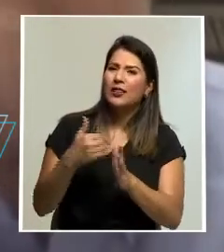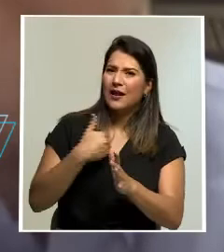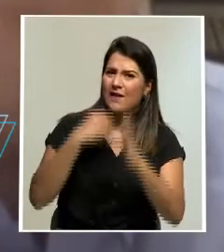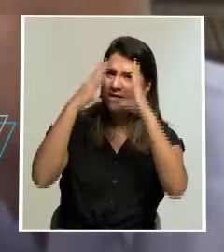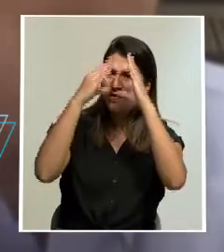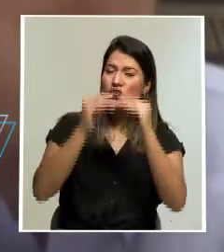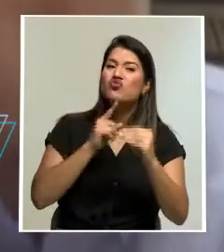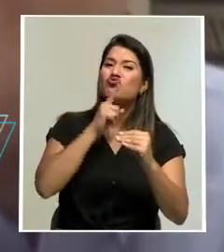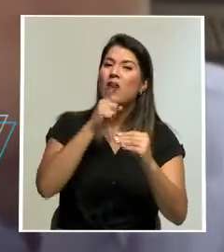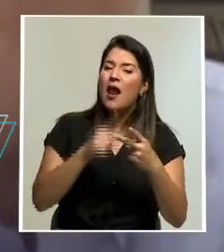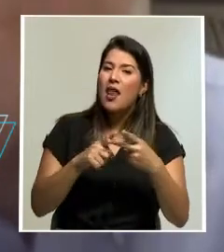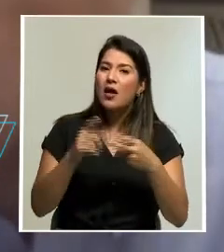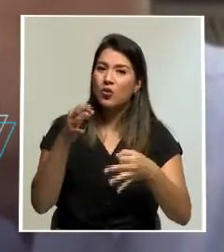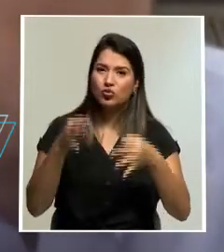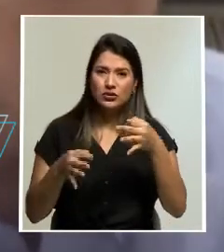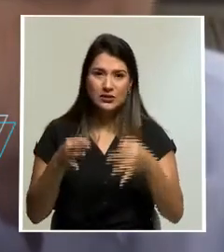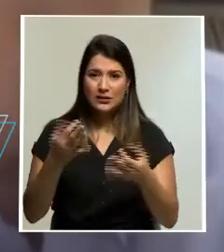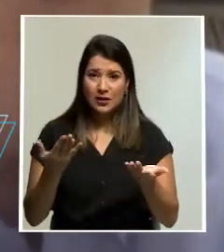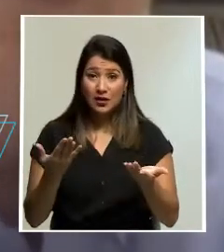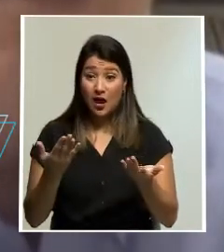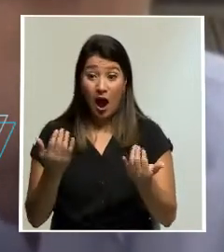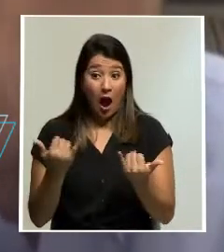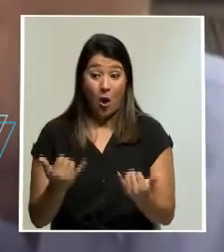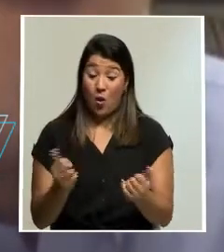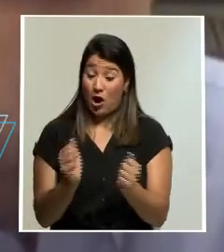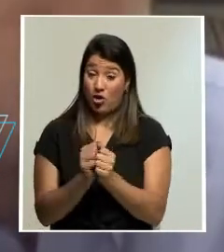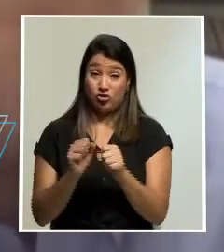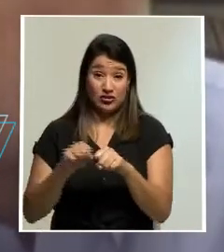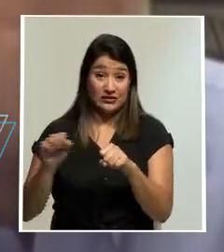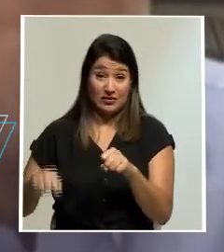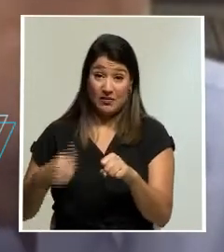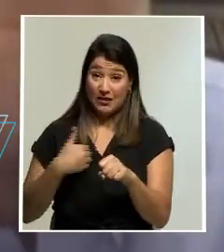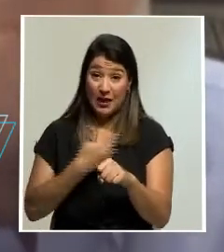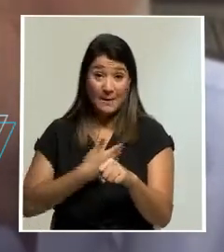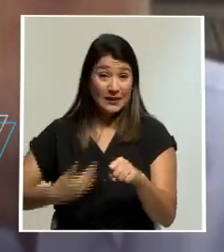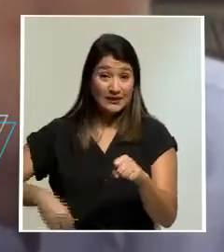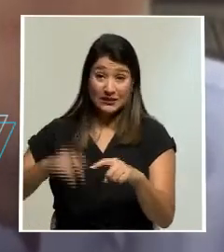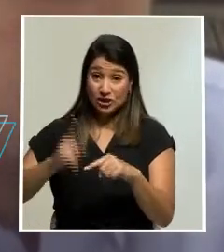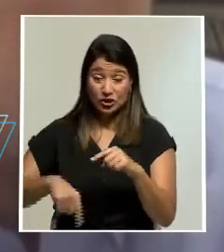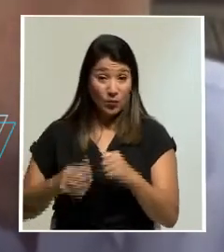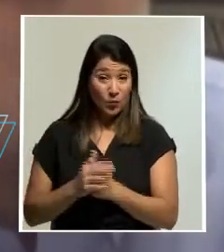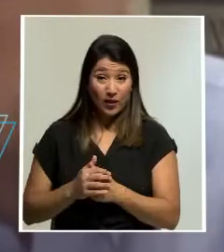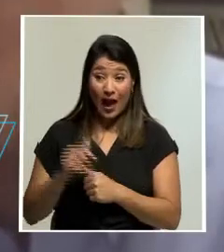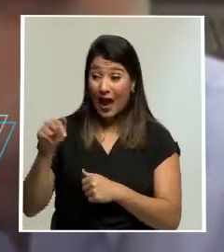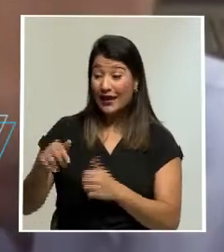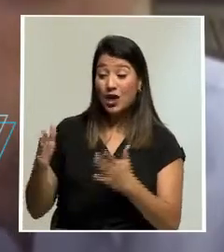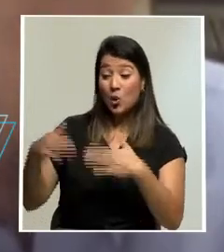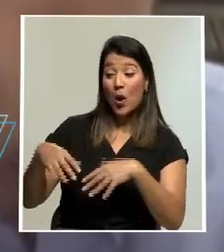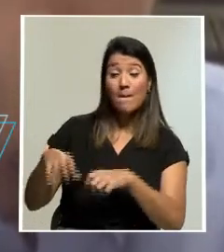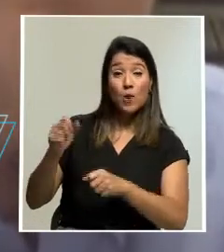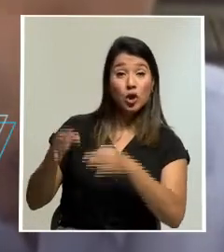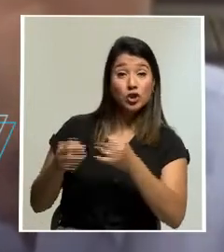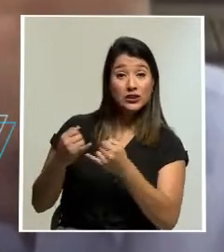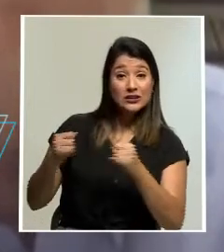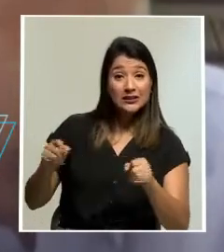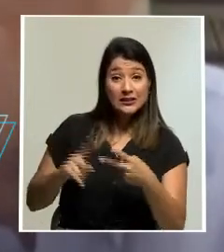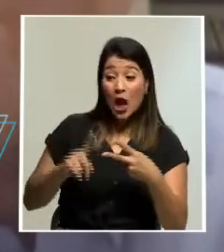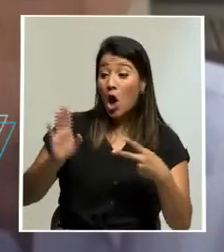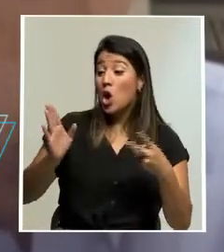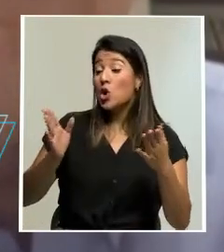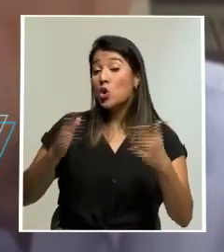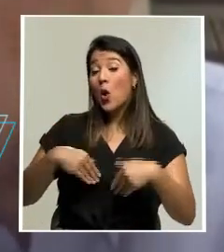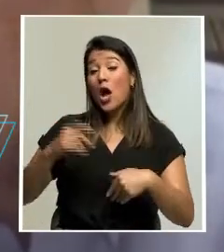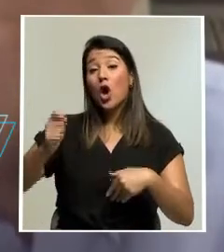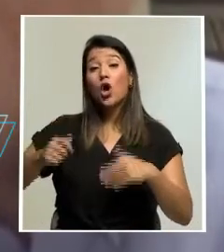a la justicia. No se puede con este régimen. Aquí no hay una fiscalía autónoma, aquí no hay una Corte Suprema de